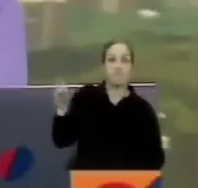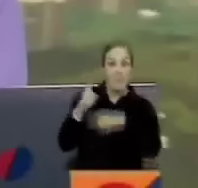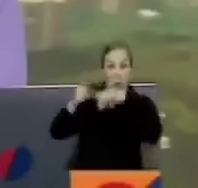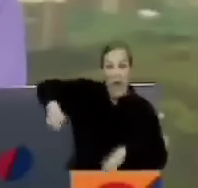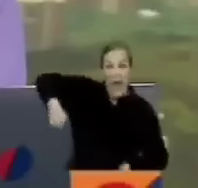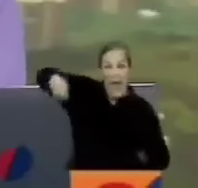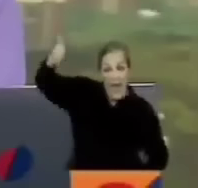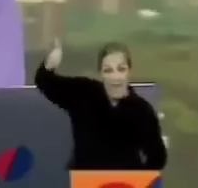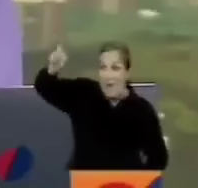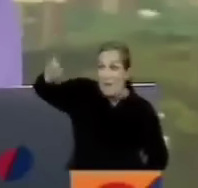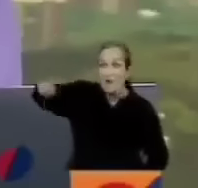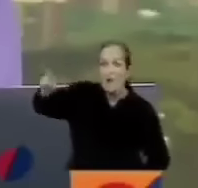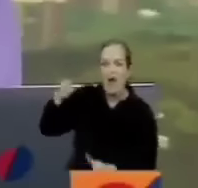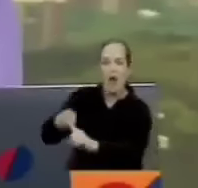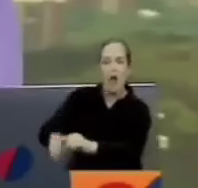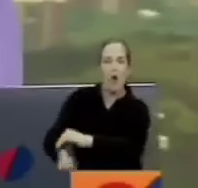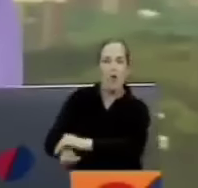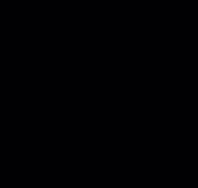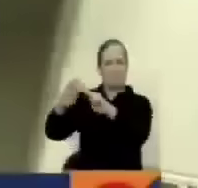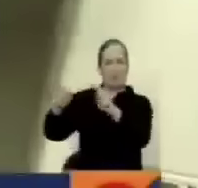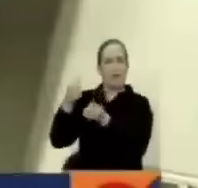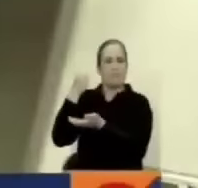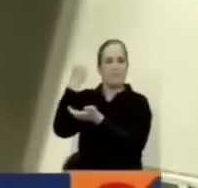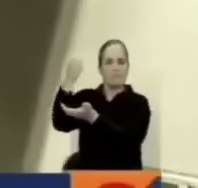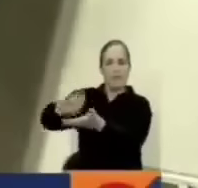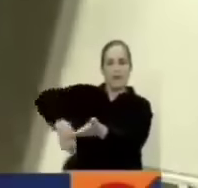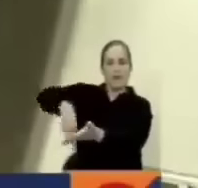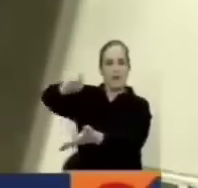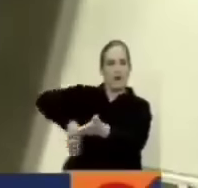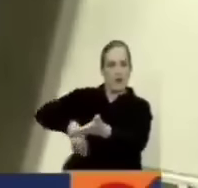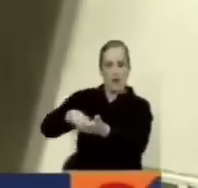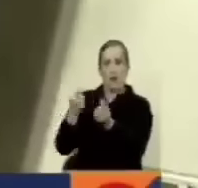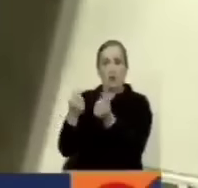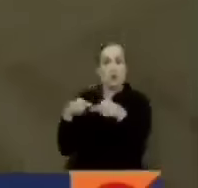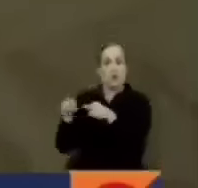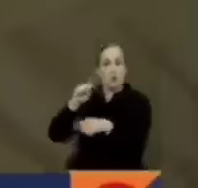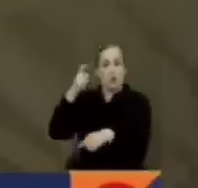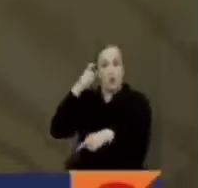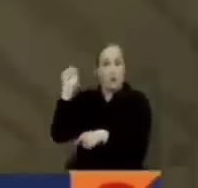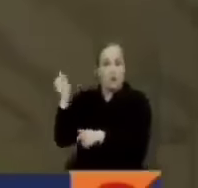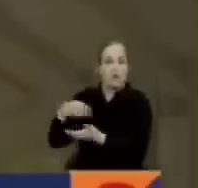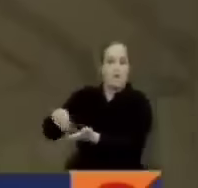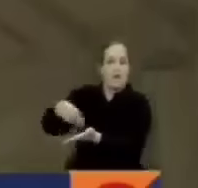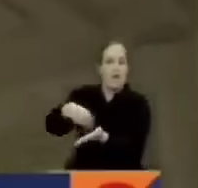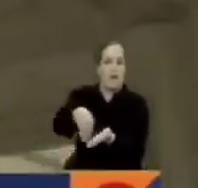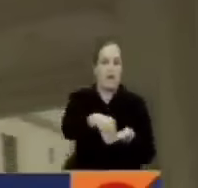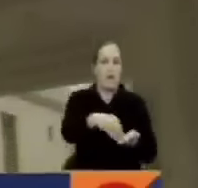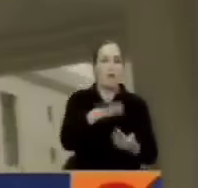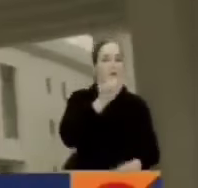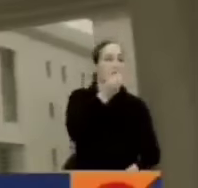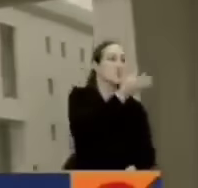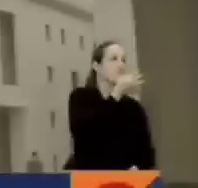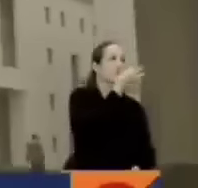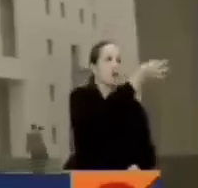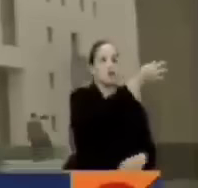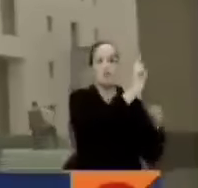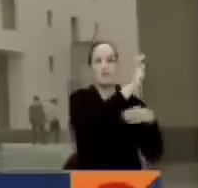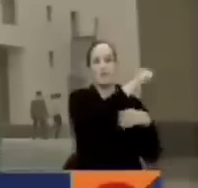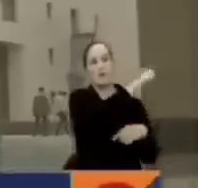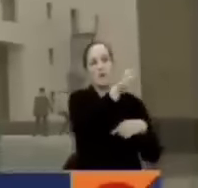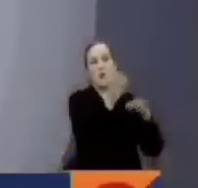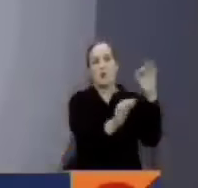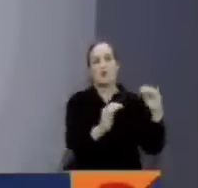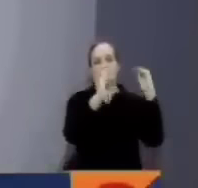Histórico, denunció a la señora procuradora porque al parecer violó la ley de contratación, señores. Aquí dicen: denuncian a la